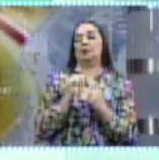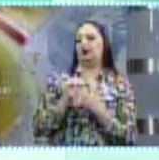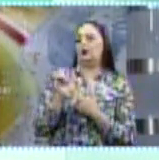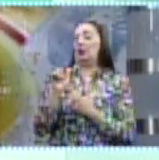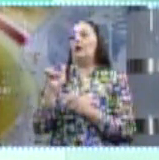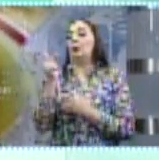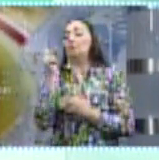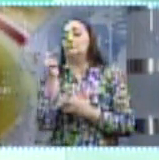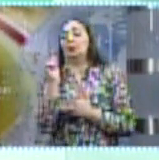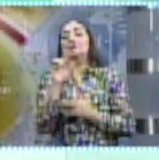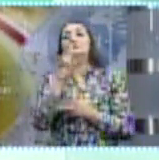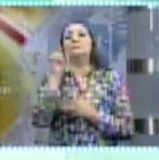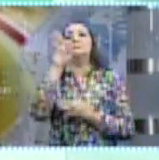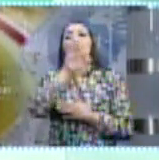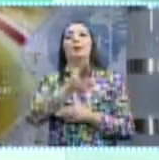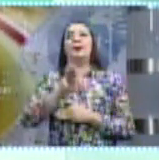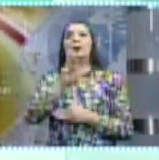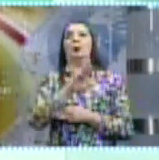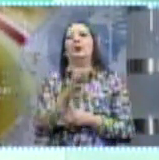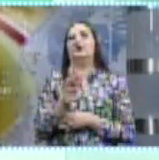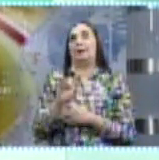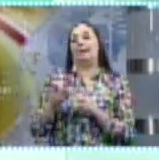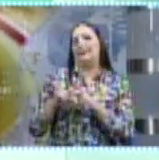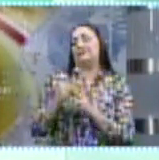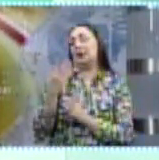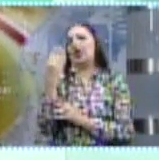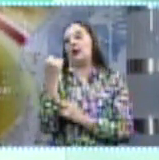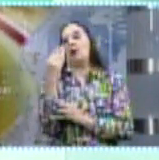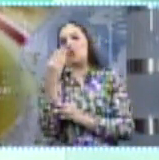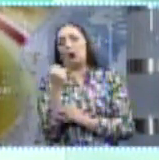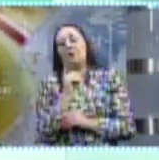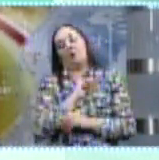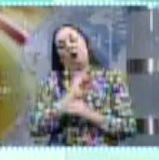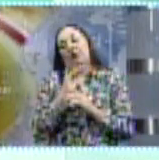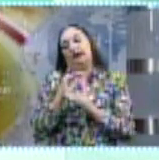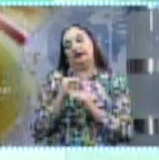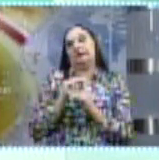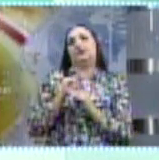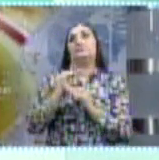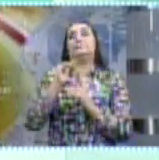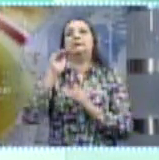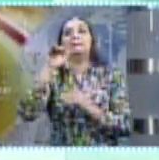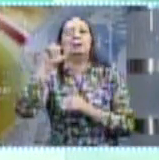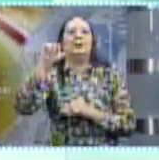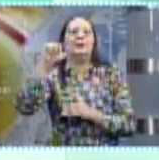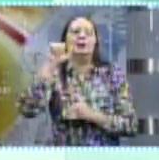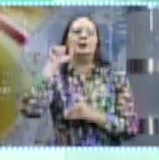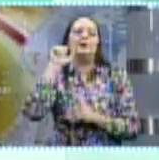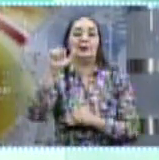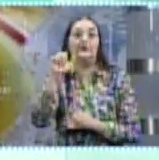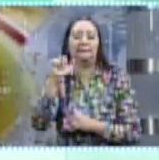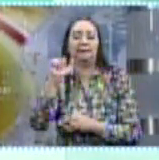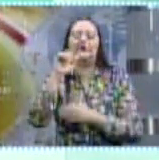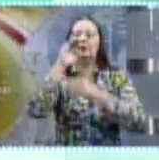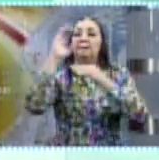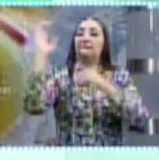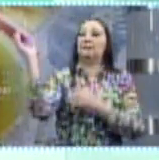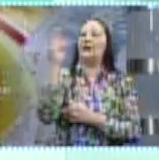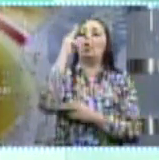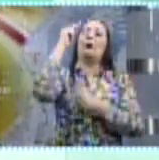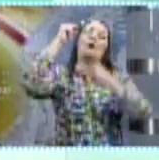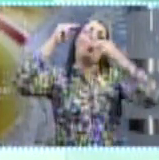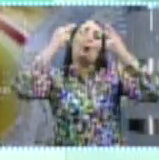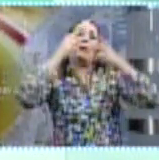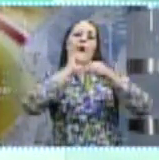12 y el miércoles tras iniciar en 9 parece que se quiere recuperar un poquito el nivel del mercurio 16 con cielo medio nublado que se haya sol por la